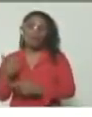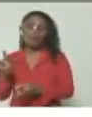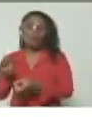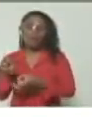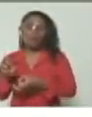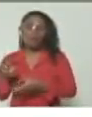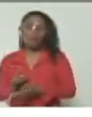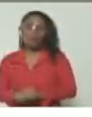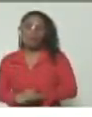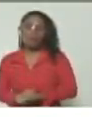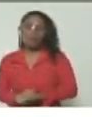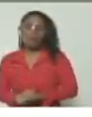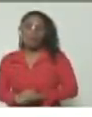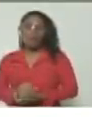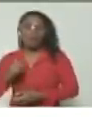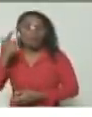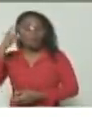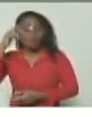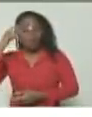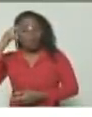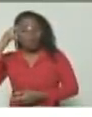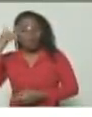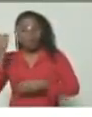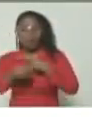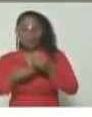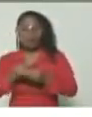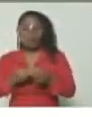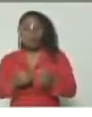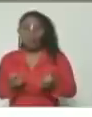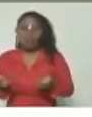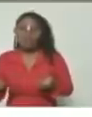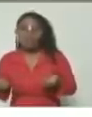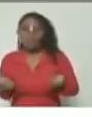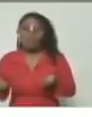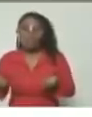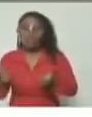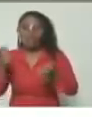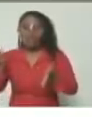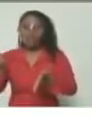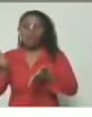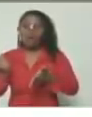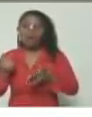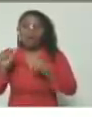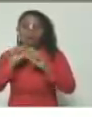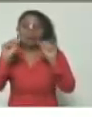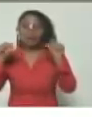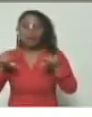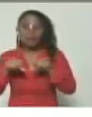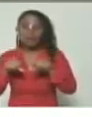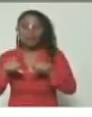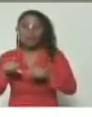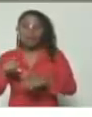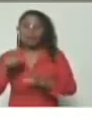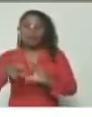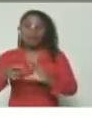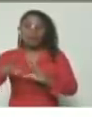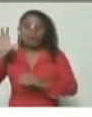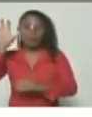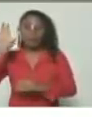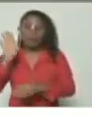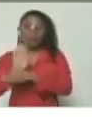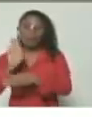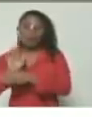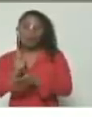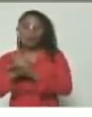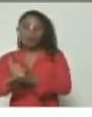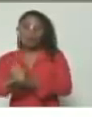Ustedes no saben cómo hacemos de tripas corazón para mantener el sistema de bonos a través del sistema del carnet de la patria, para proteger a la familia,